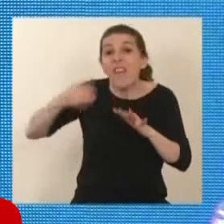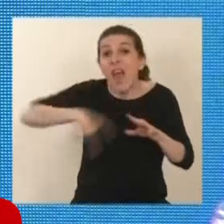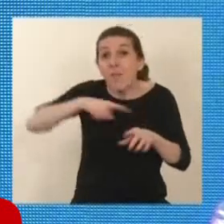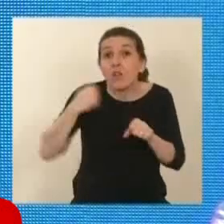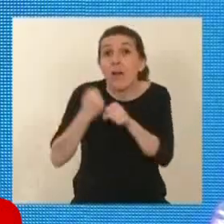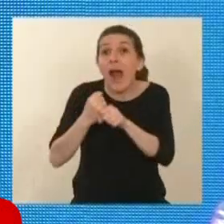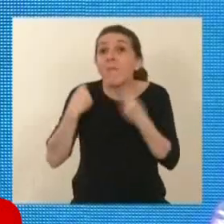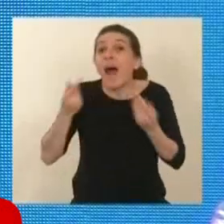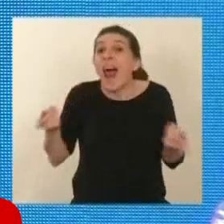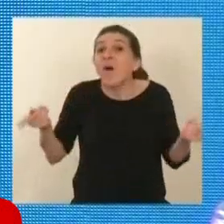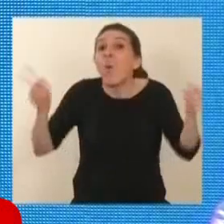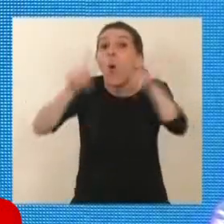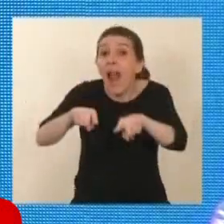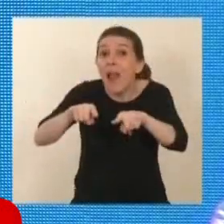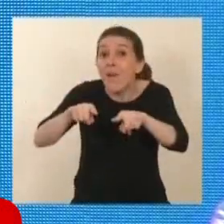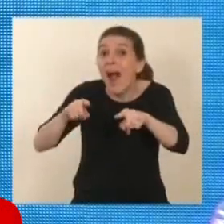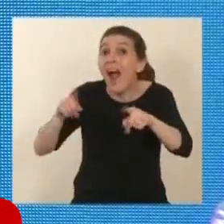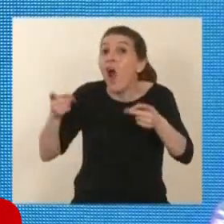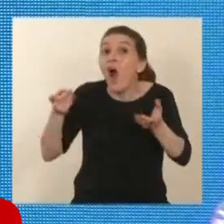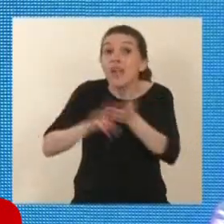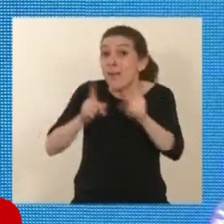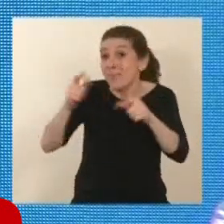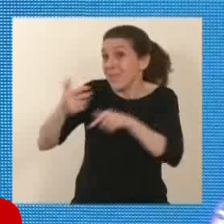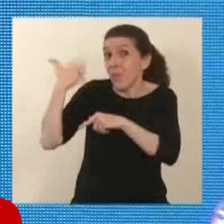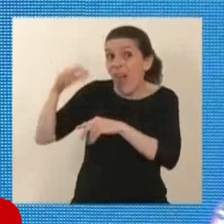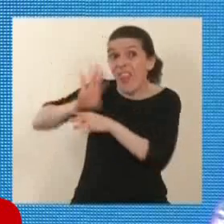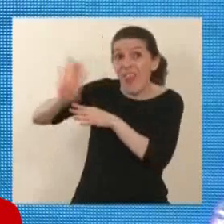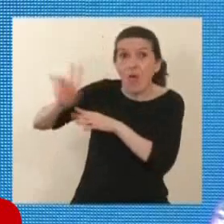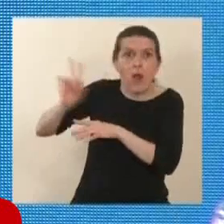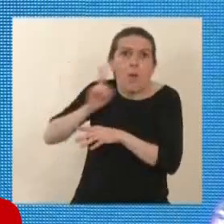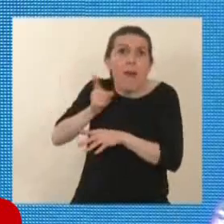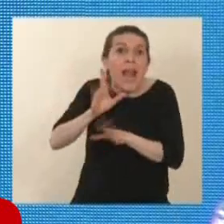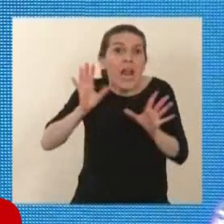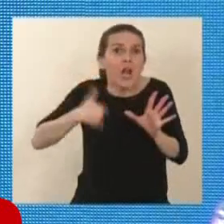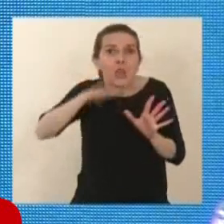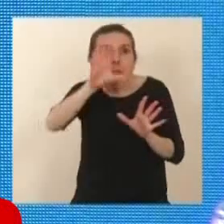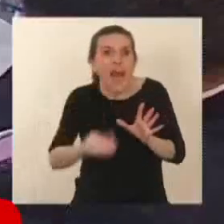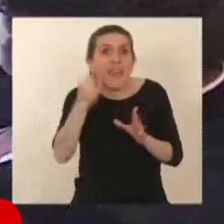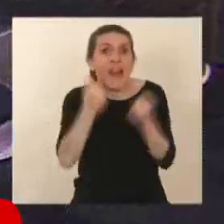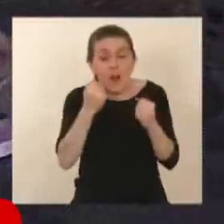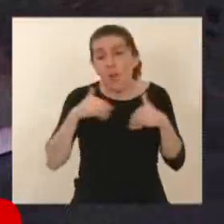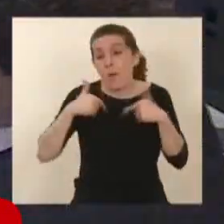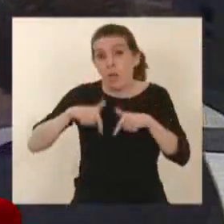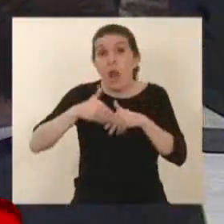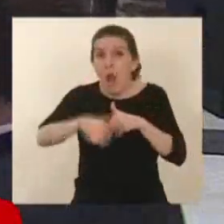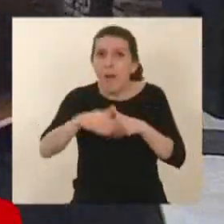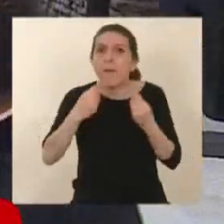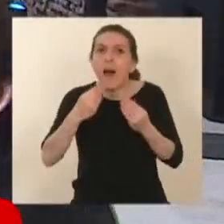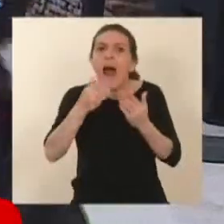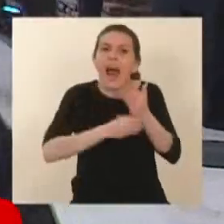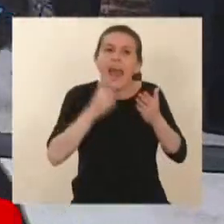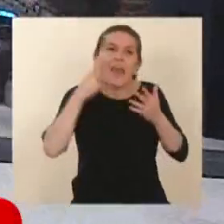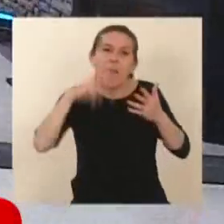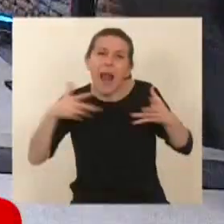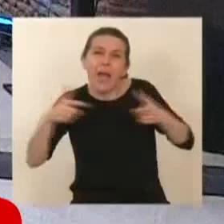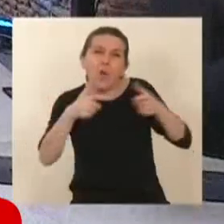para que no vuelva a ocurrir porque realmente es peligroso para el futuro de Argentina. Así que de aquí en más continuaremos con esta agenda de tranquilizar a